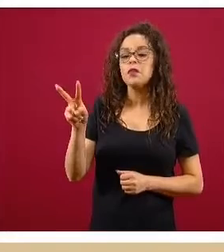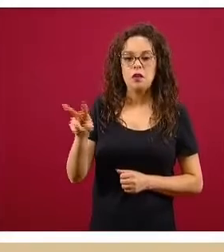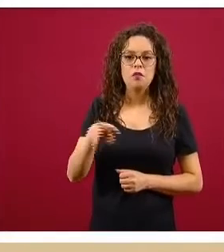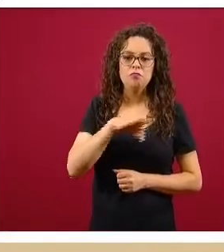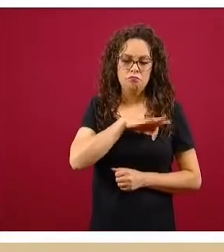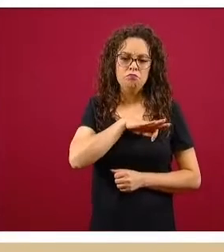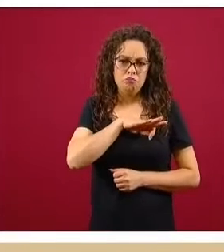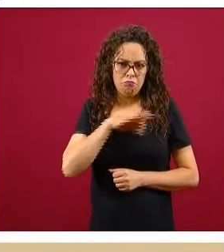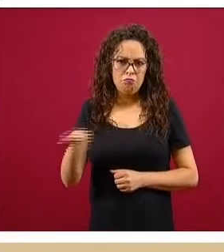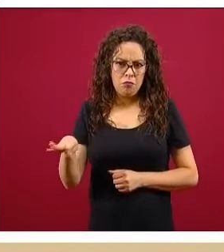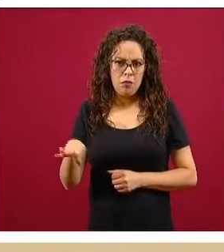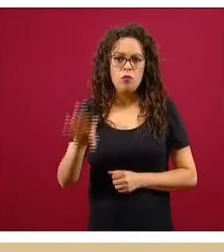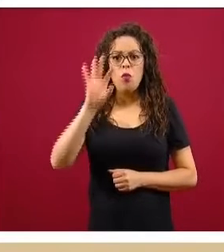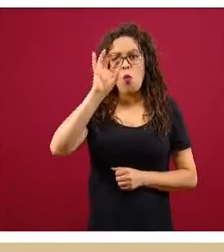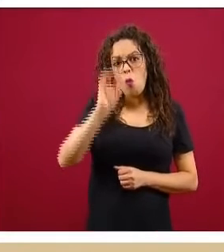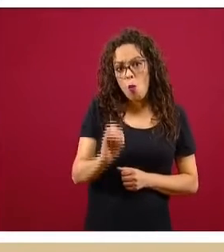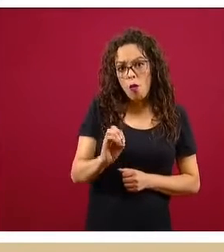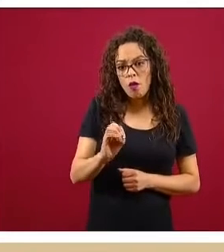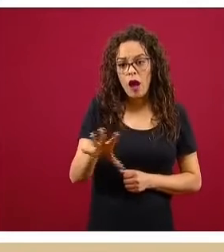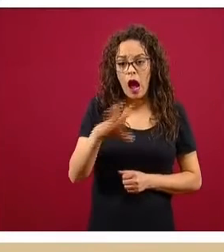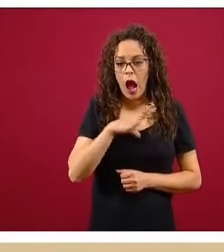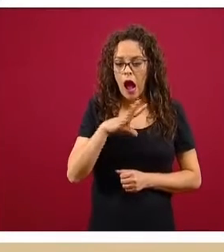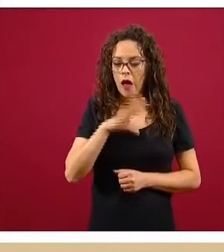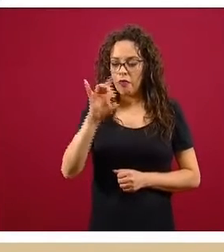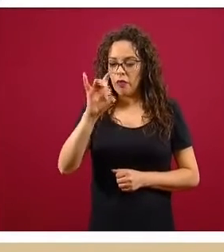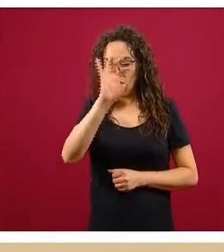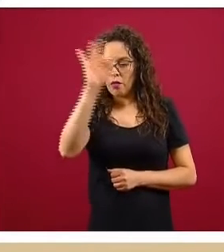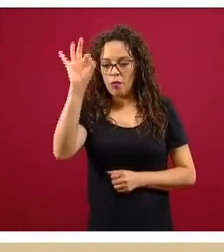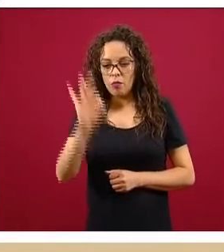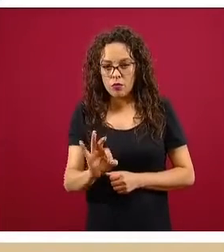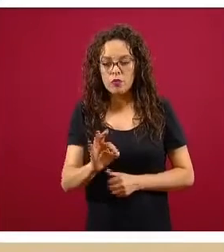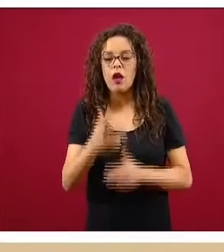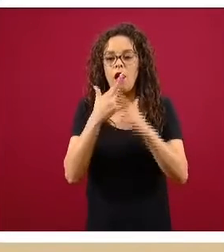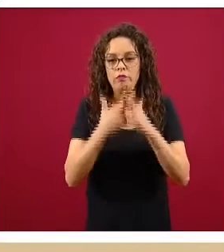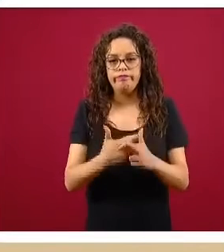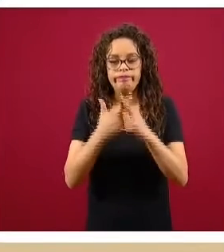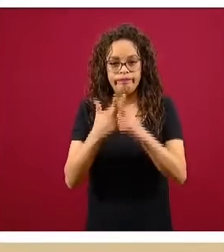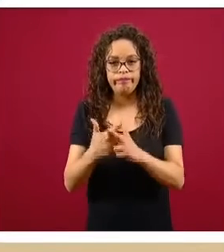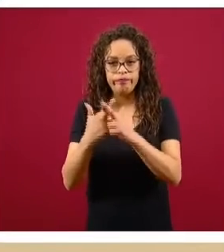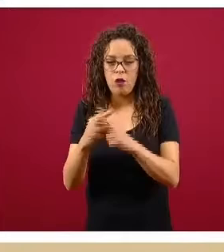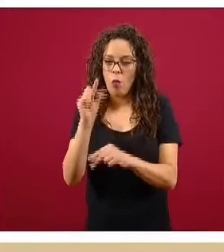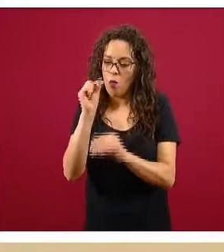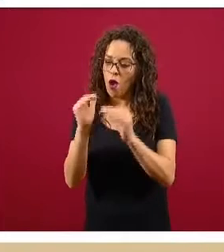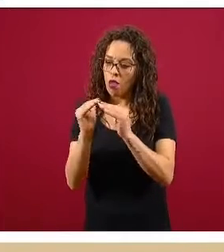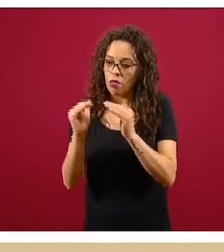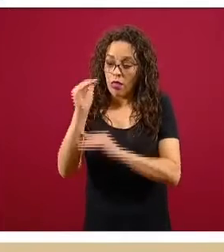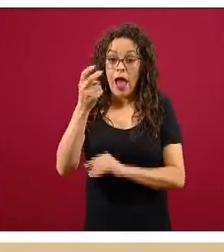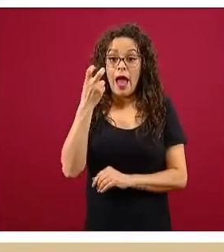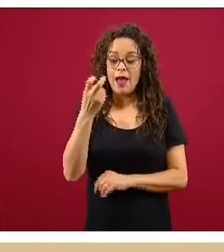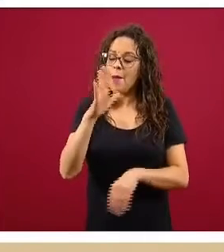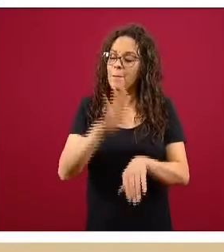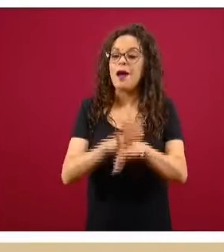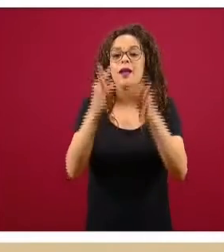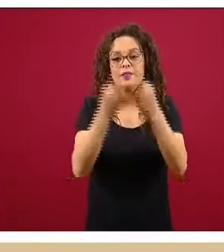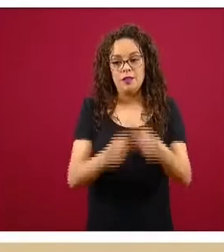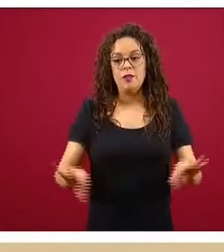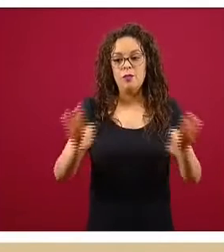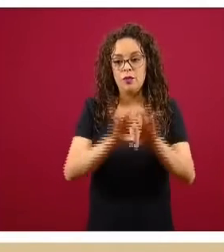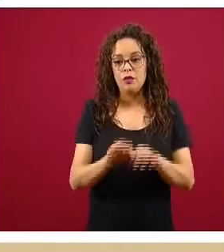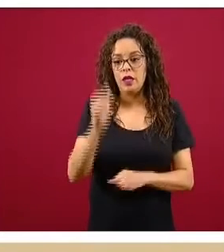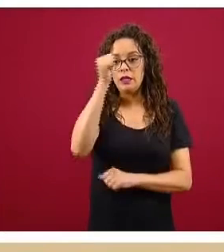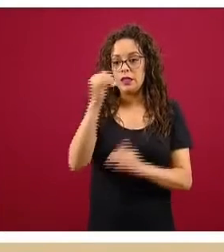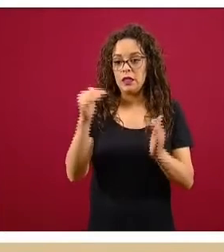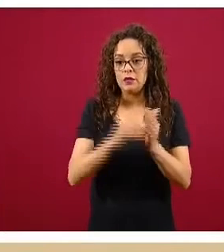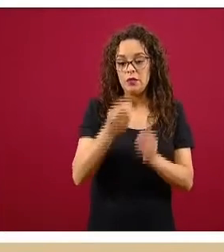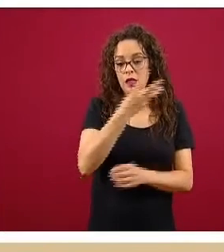realizar, o más bien conservan al menos un 30% más de disponibilidad, que es lo importante. 6.350